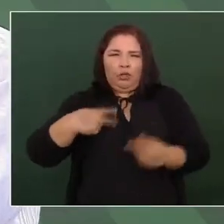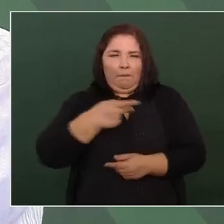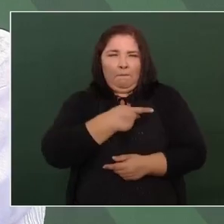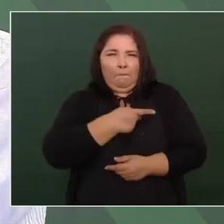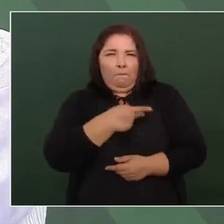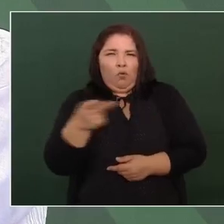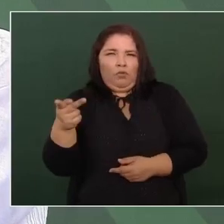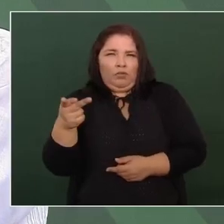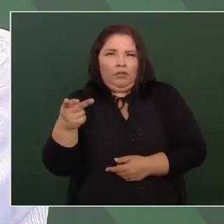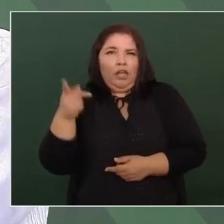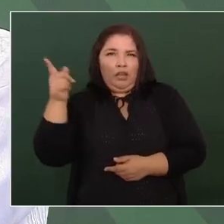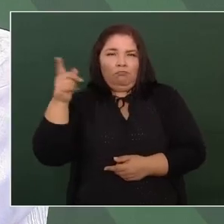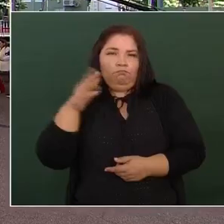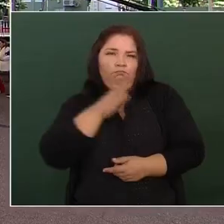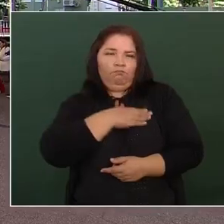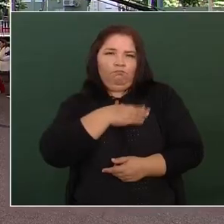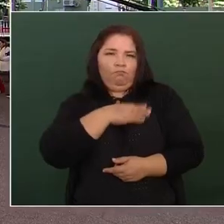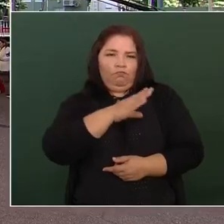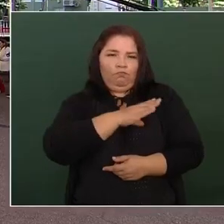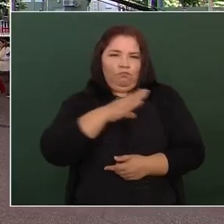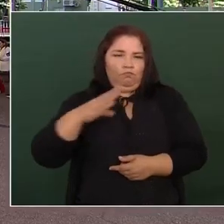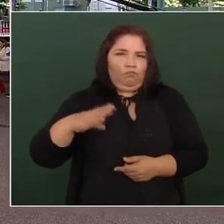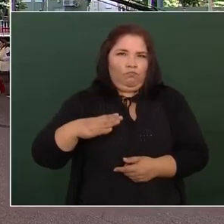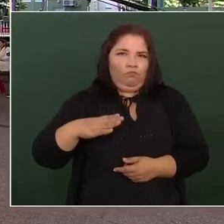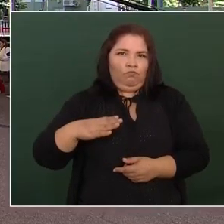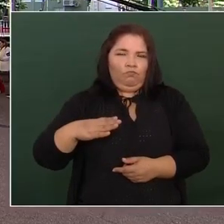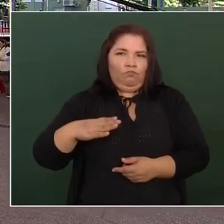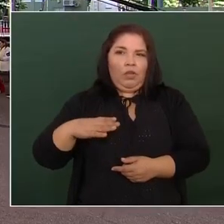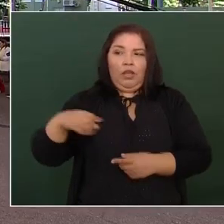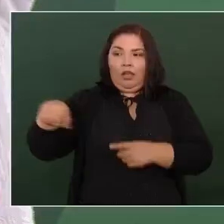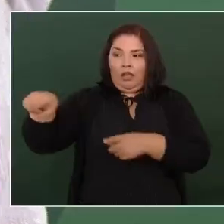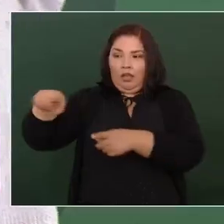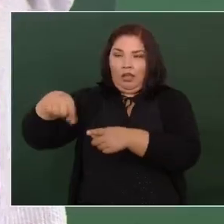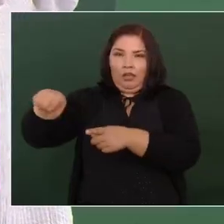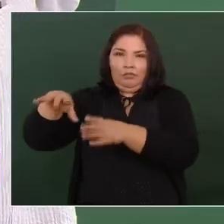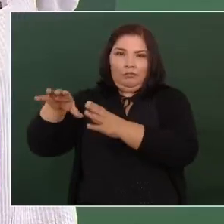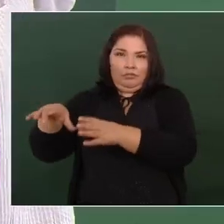cristiano, pues estos ahí van a apoyar